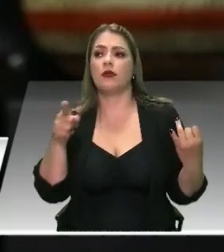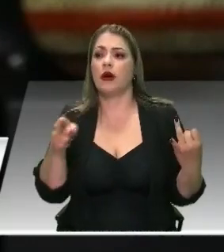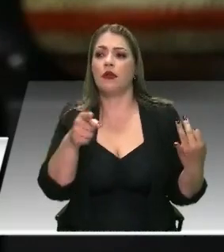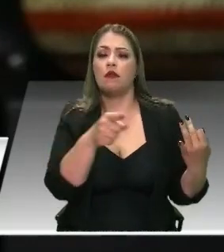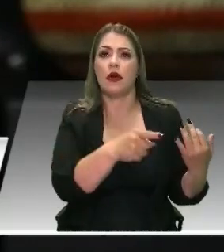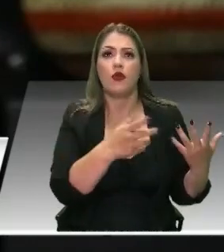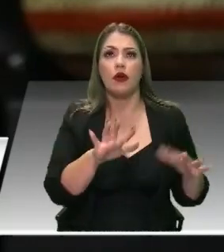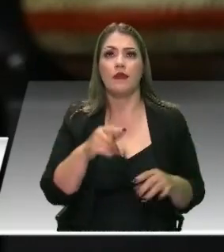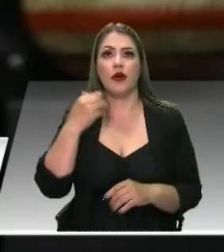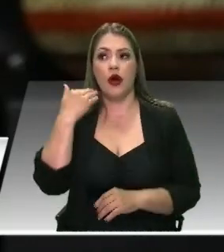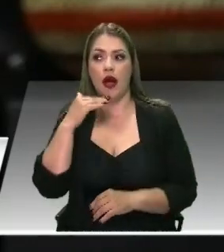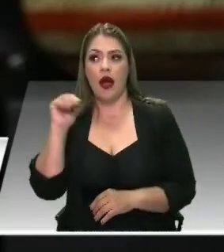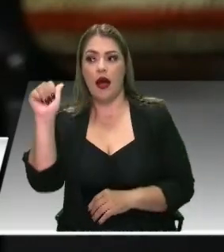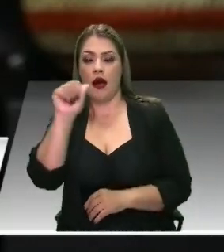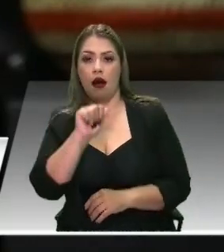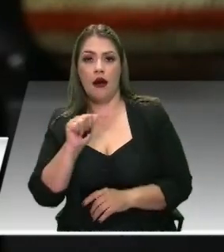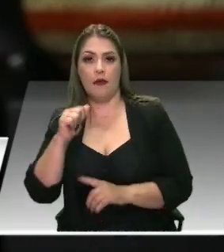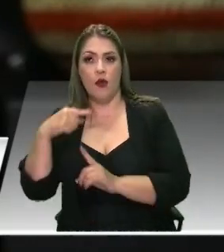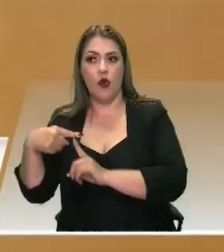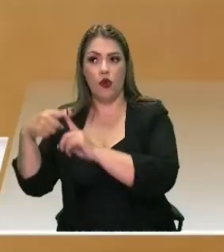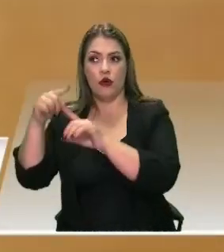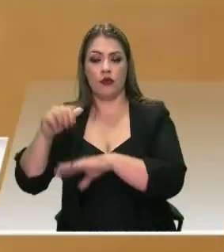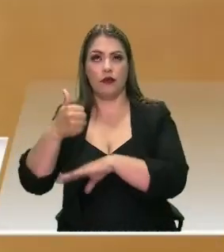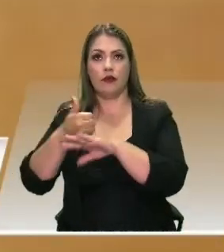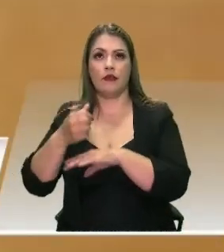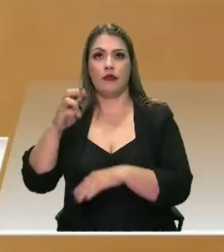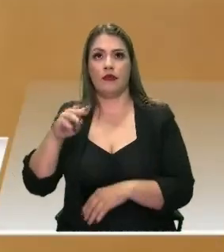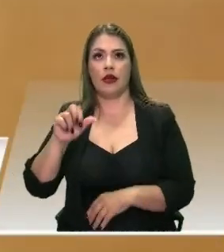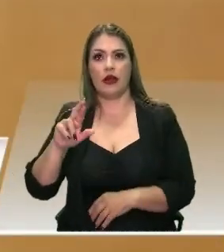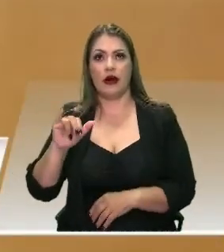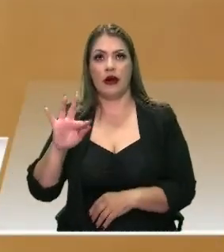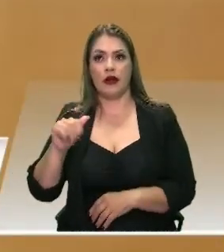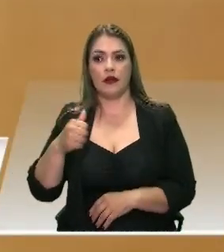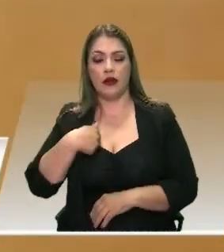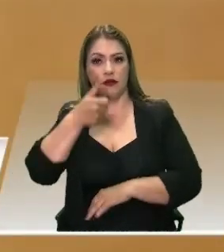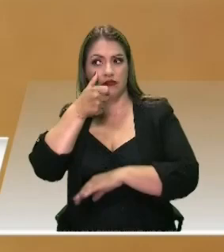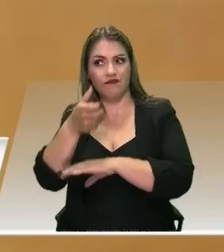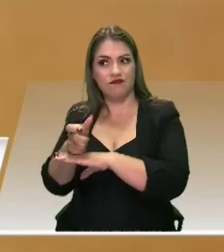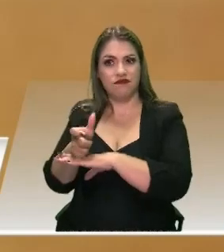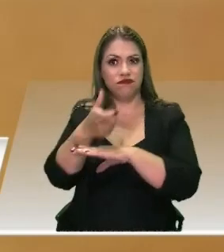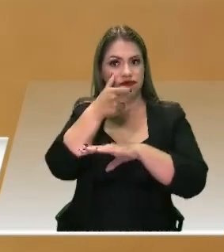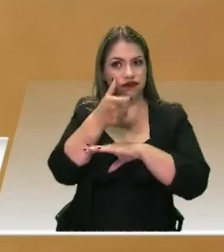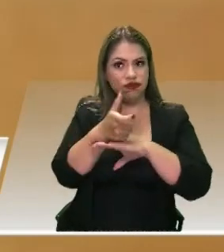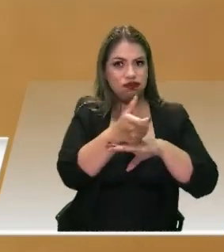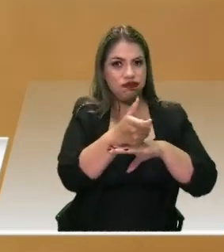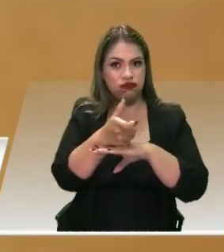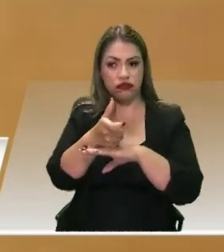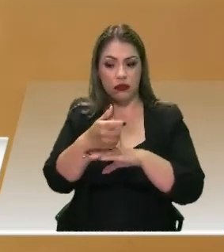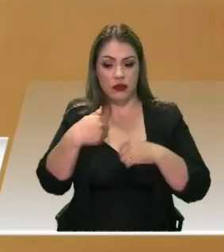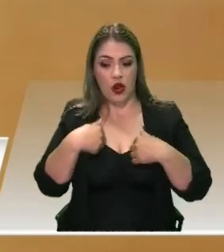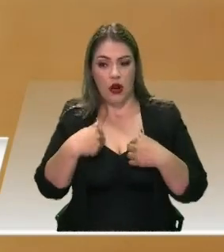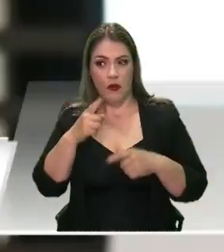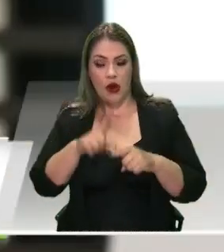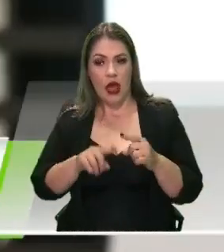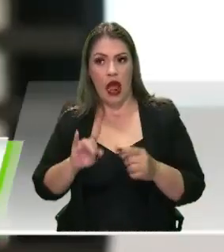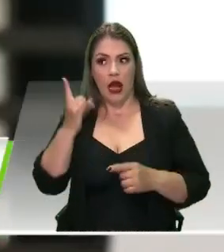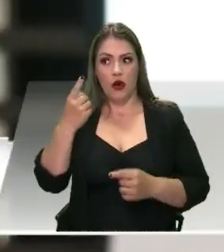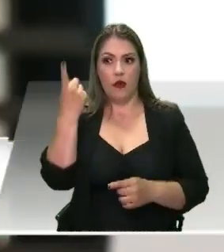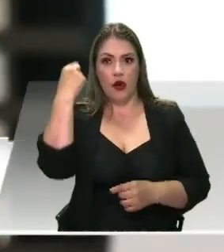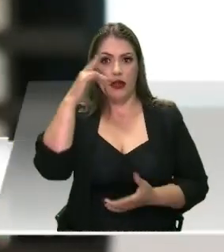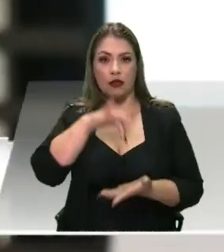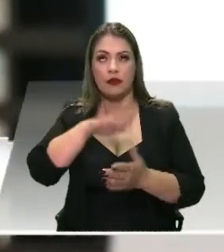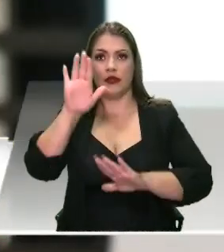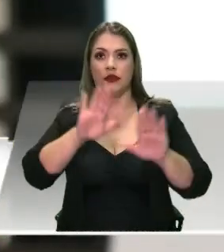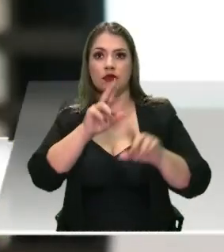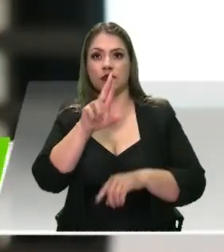Margarita Cabello señaló que su despacho estará vigilante con aquellos que, aprovechando vacíos legales, incumplen la ley.